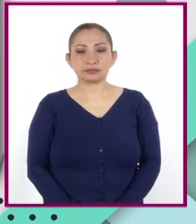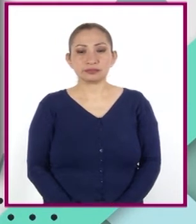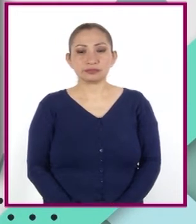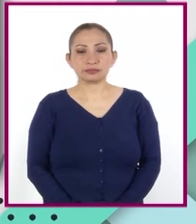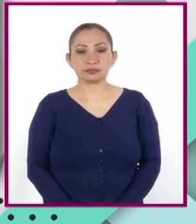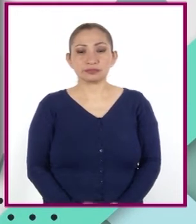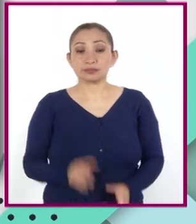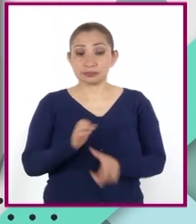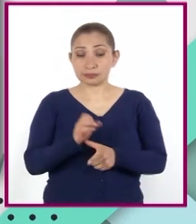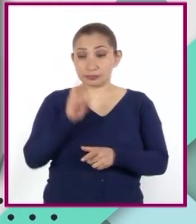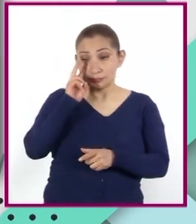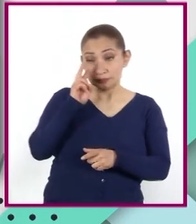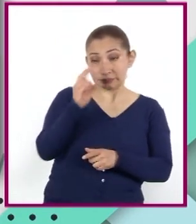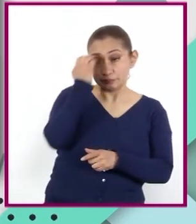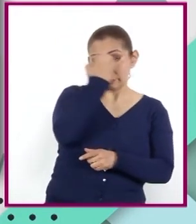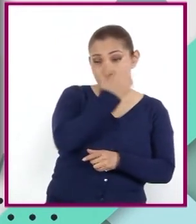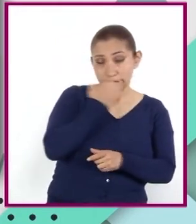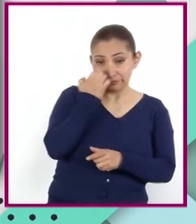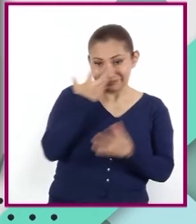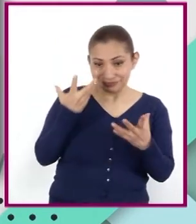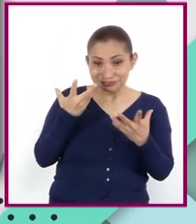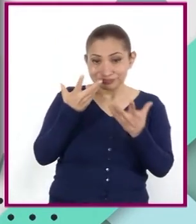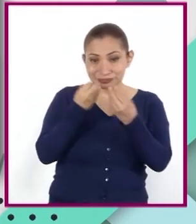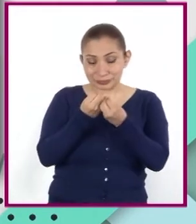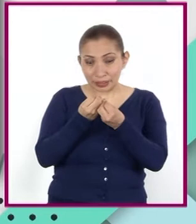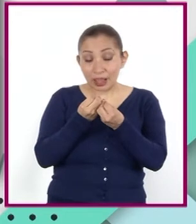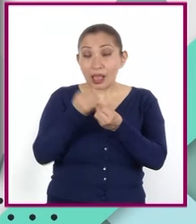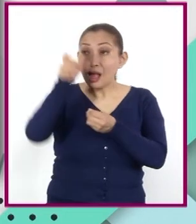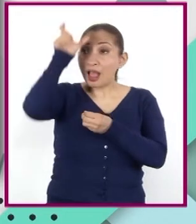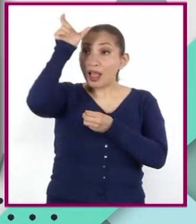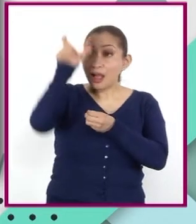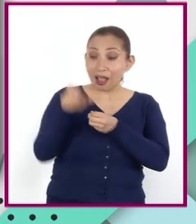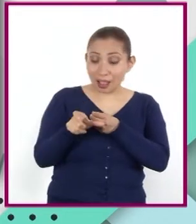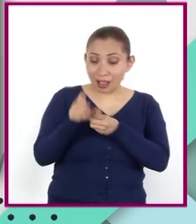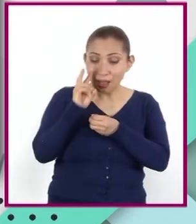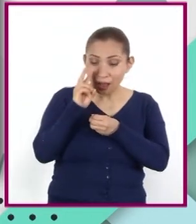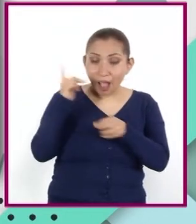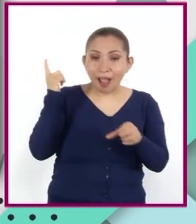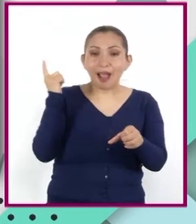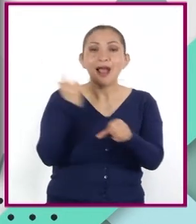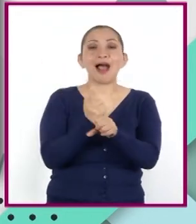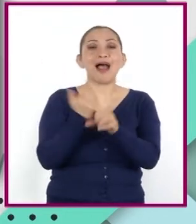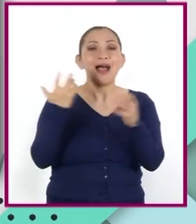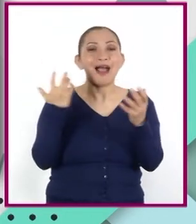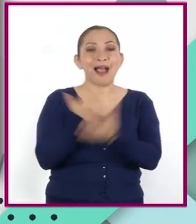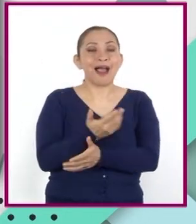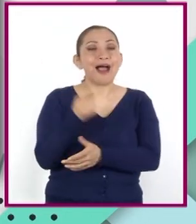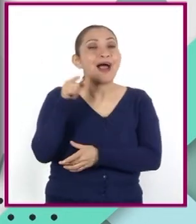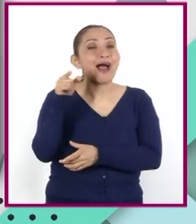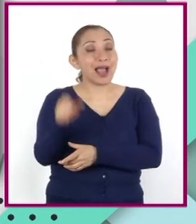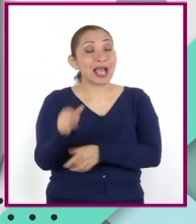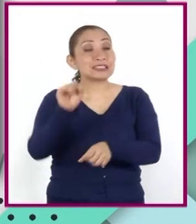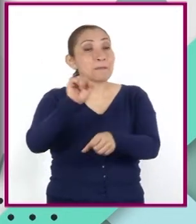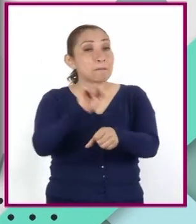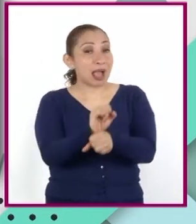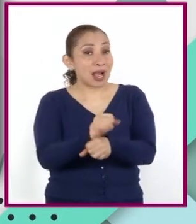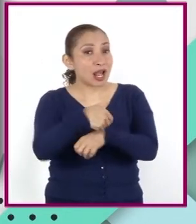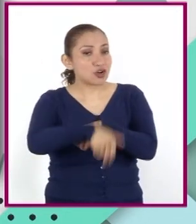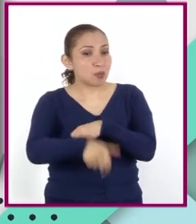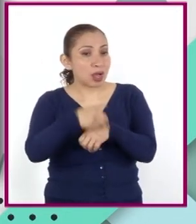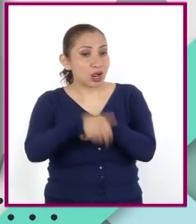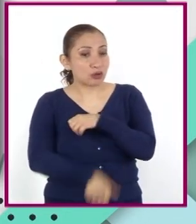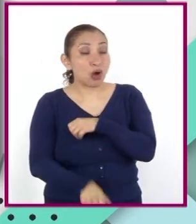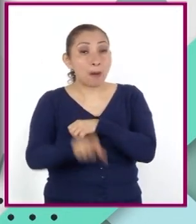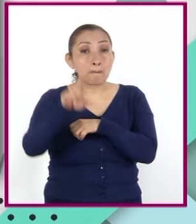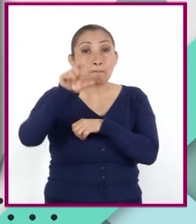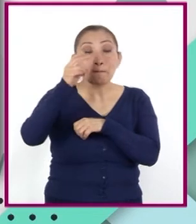De este modo, si observamos junto con ella la tabla, nos damos cuenta que en la semana